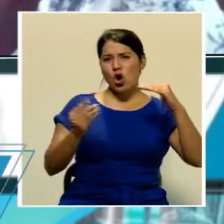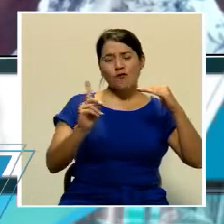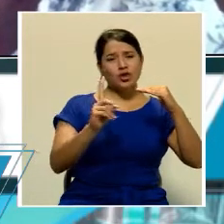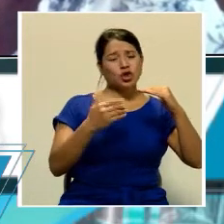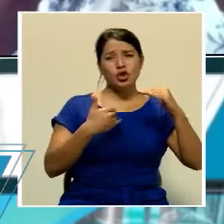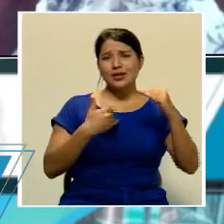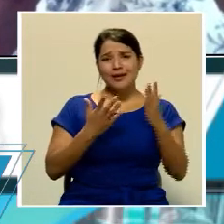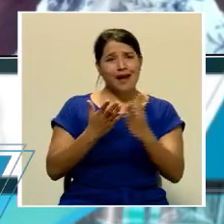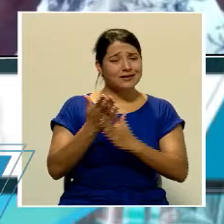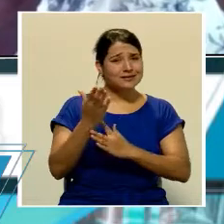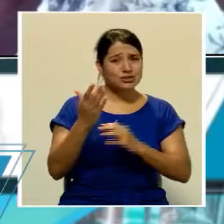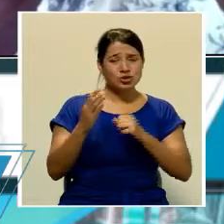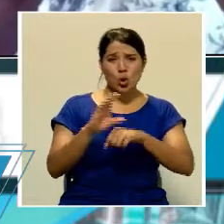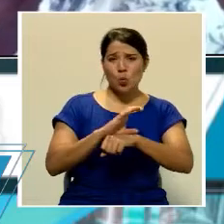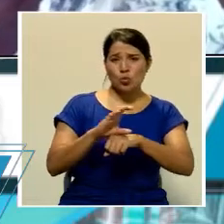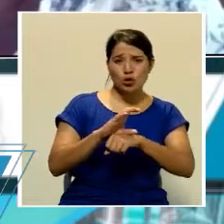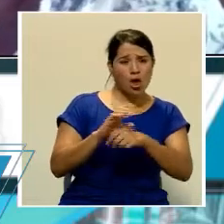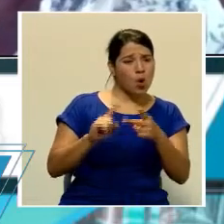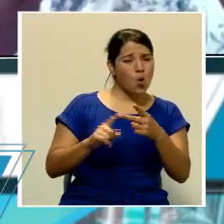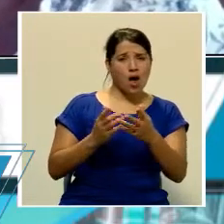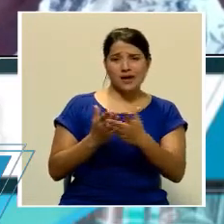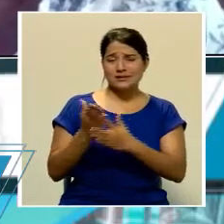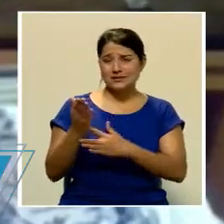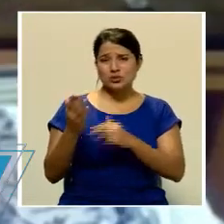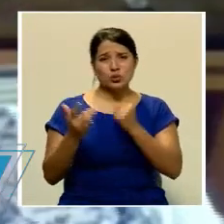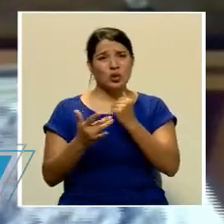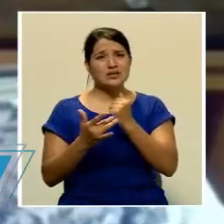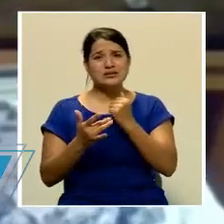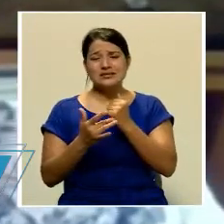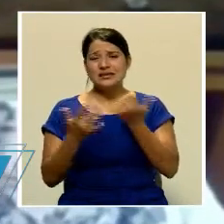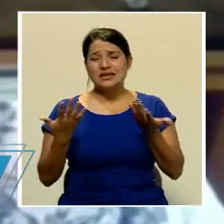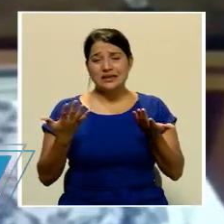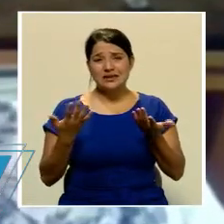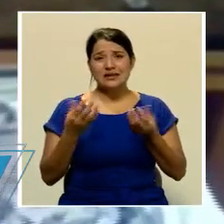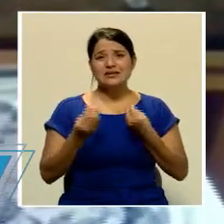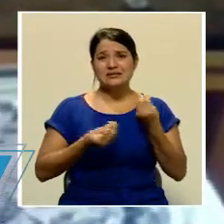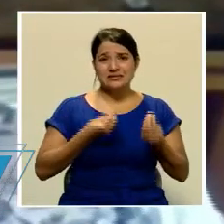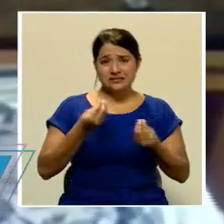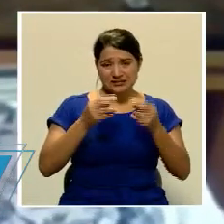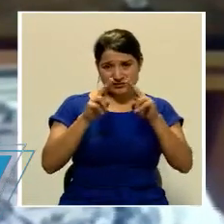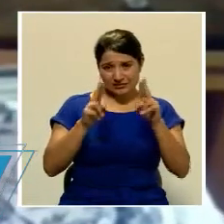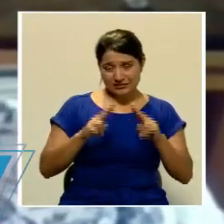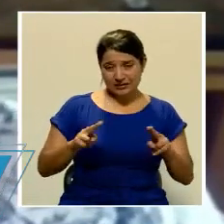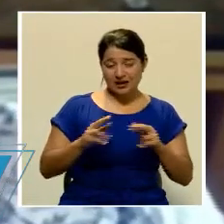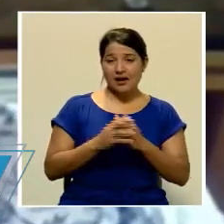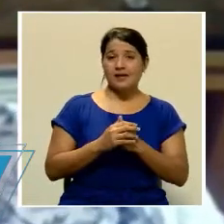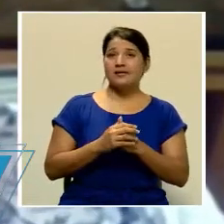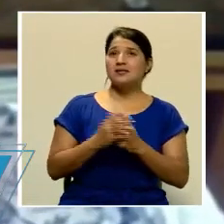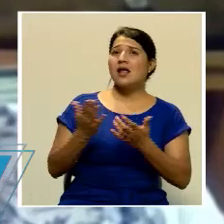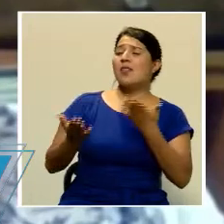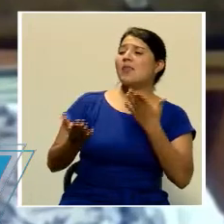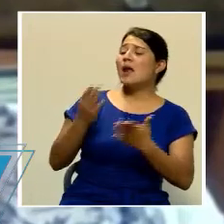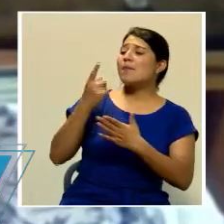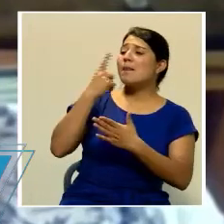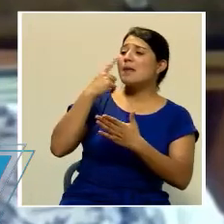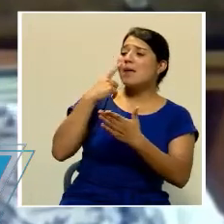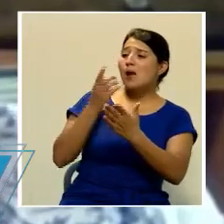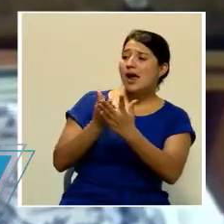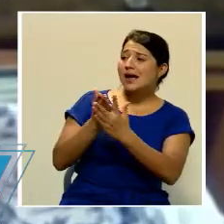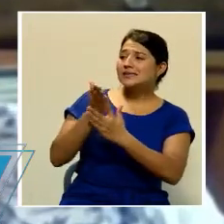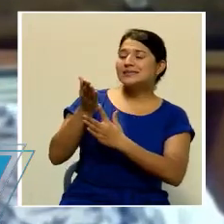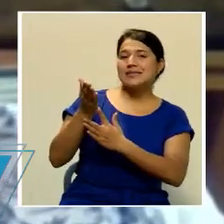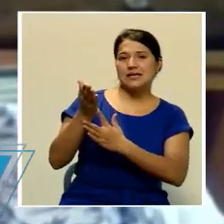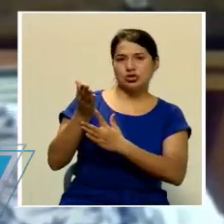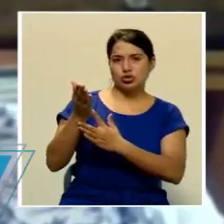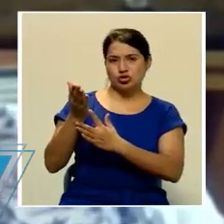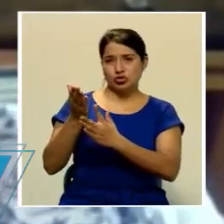usted los gráficos que necesita y los vamos a ir tirando. Si quieren, veamos el de acceso a la conectividad